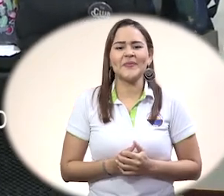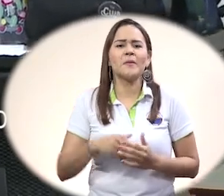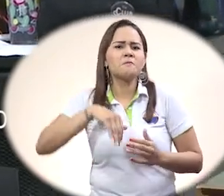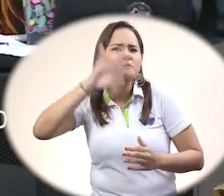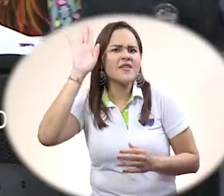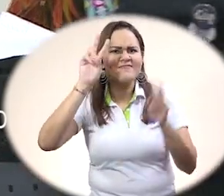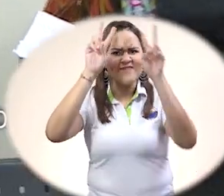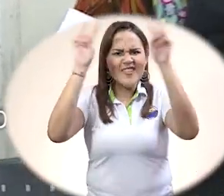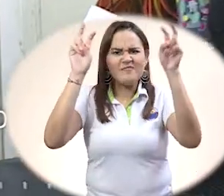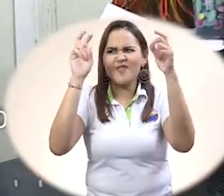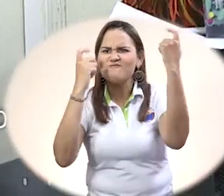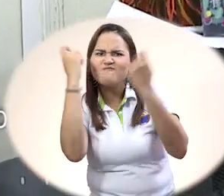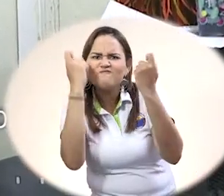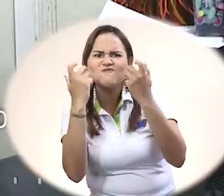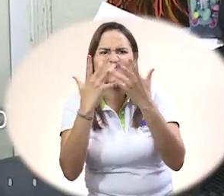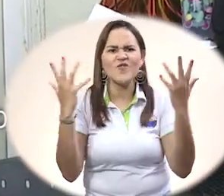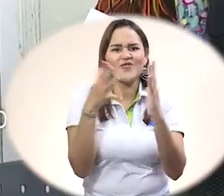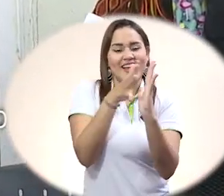y